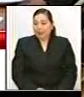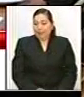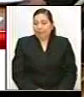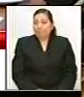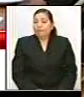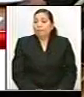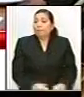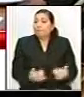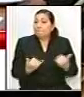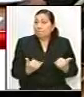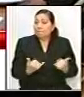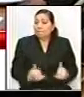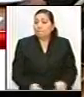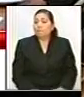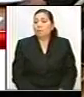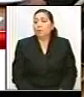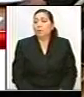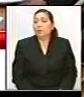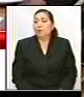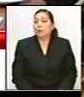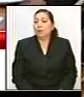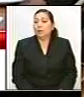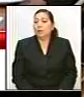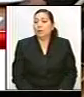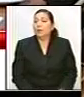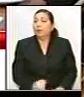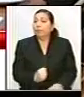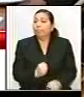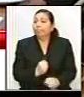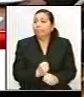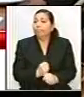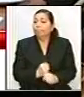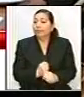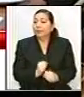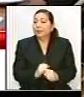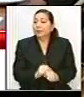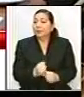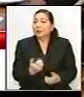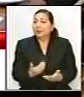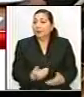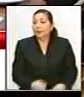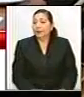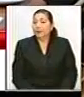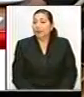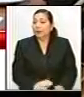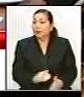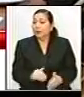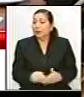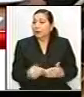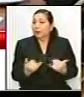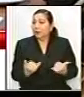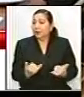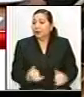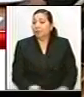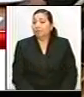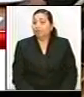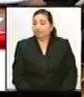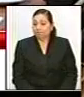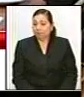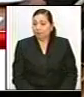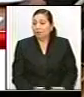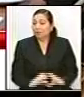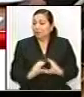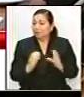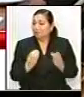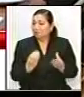En ese término estamos nosotros trabajando, y a pesar de todo eso, a mí en el